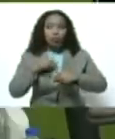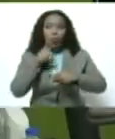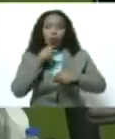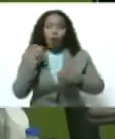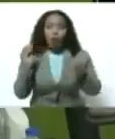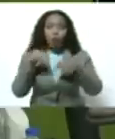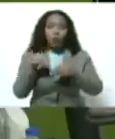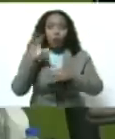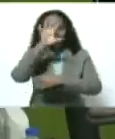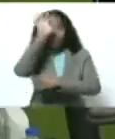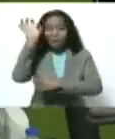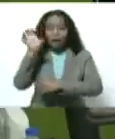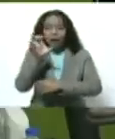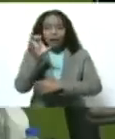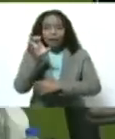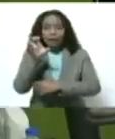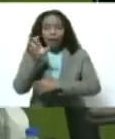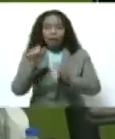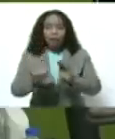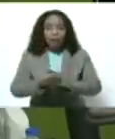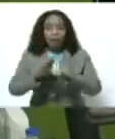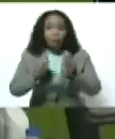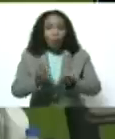que países del hemisferio